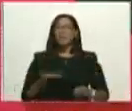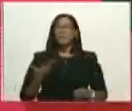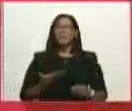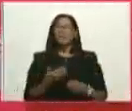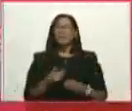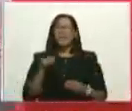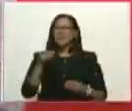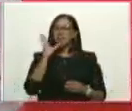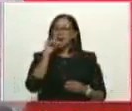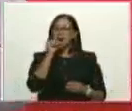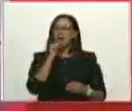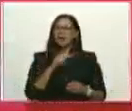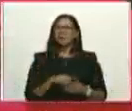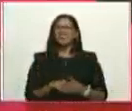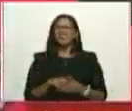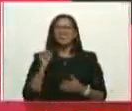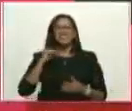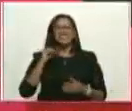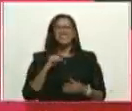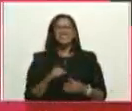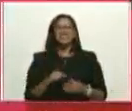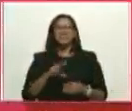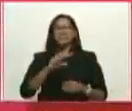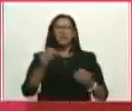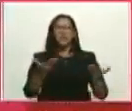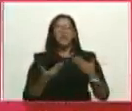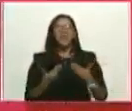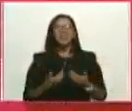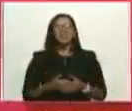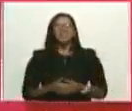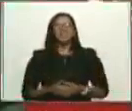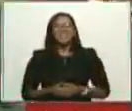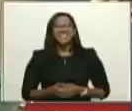agua? Sí hay, pero no dan.